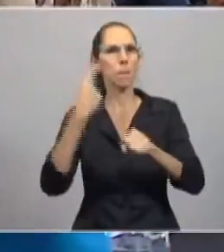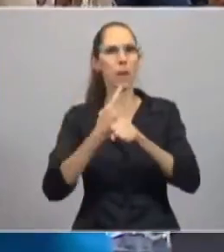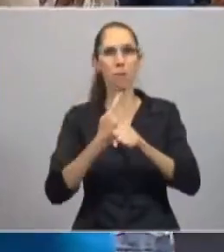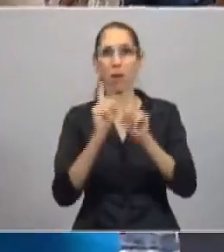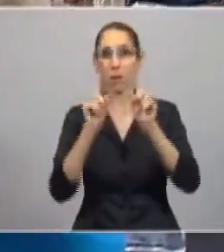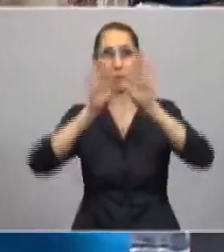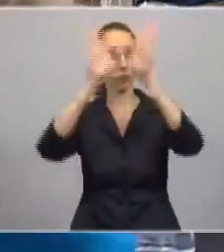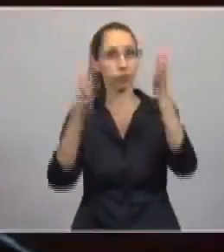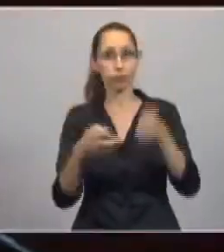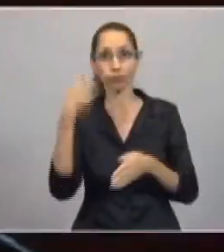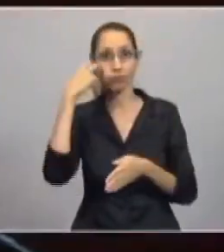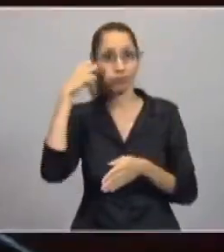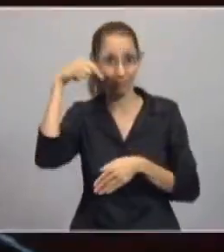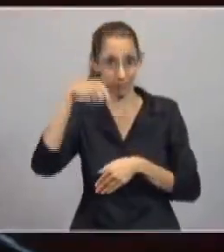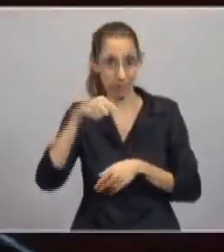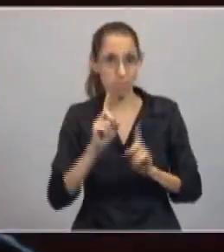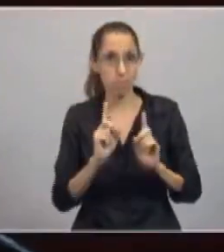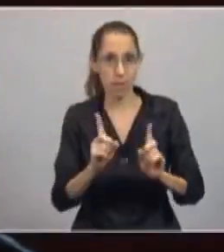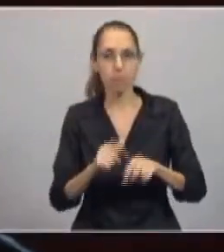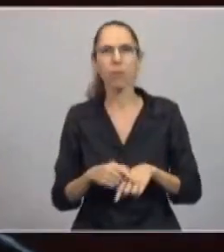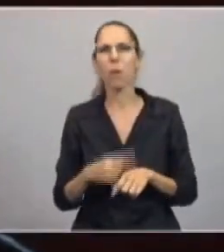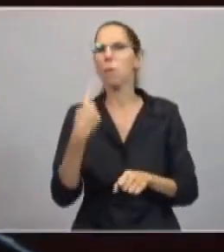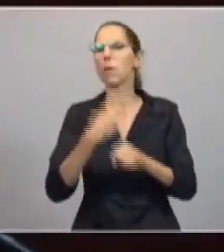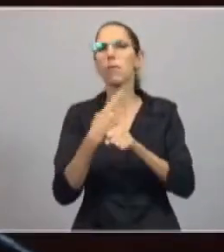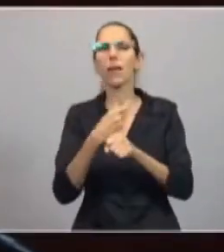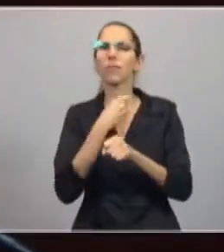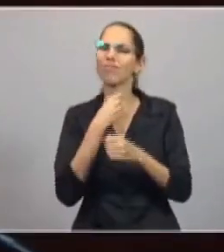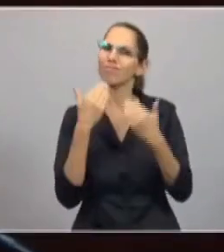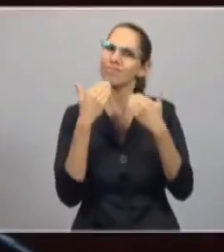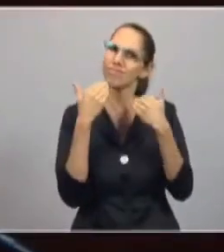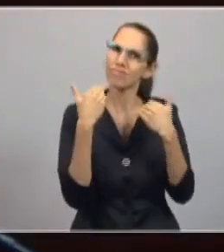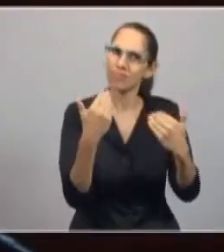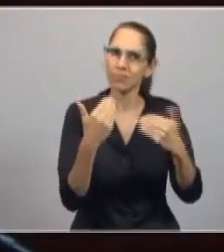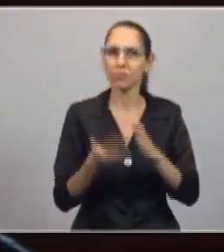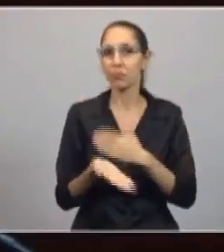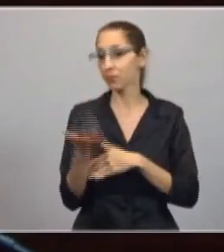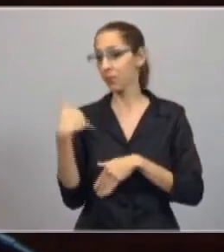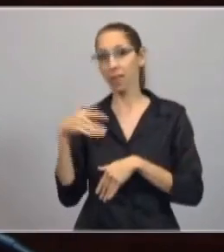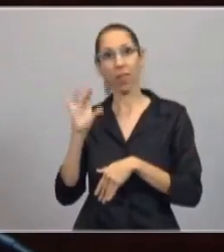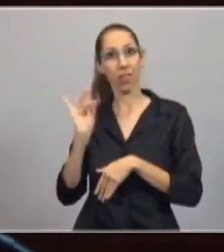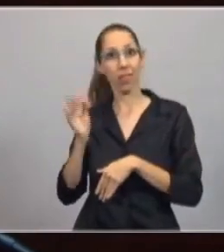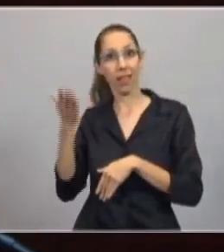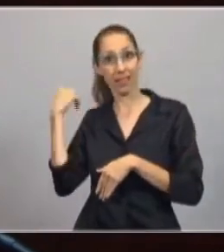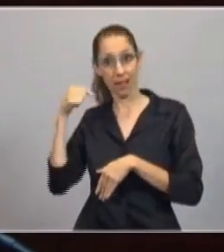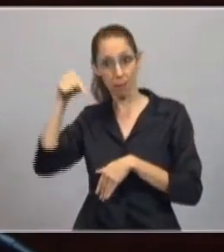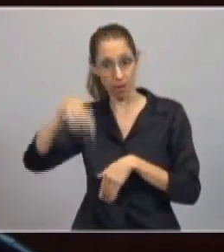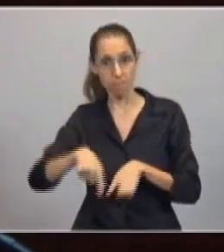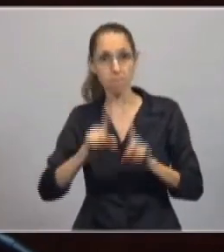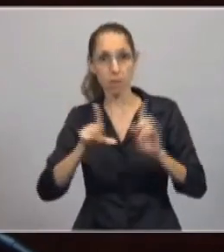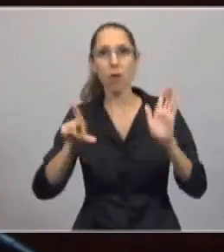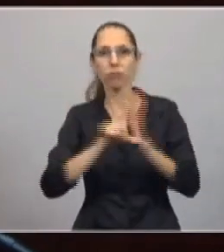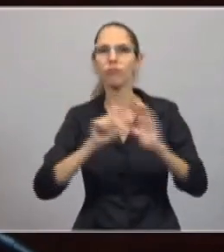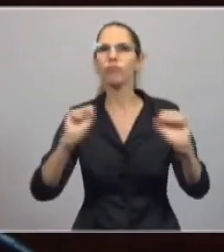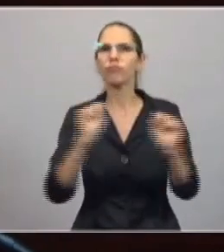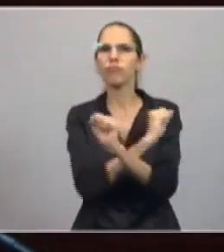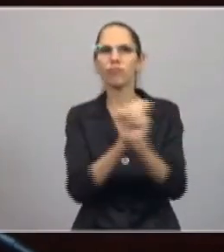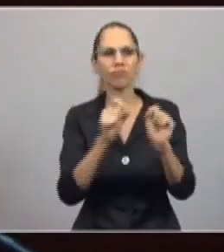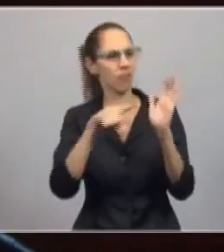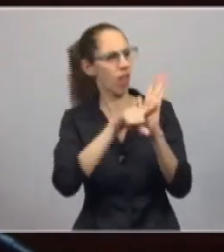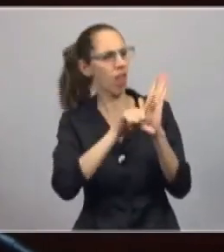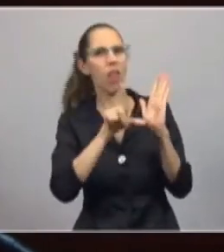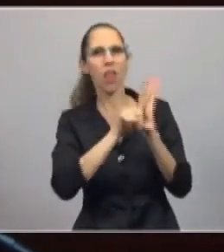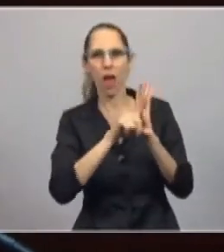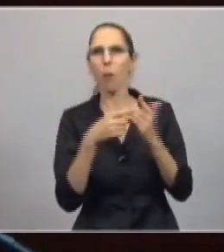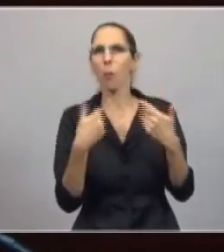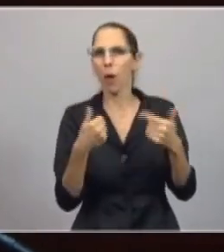legislatura, a la que quiero agradecer porque en diciembre pasado fue aprobada aquí la ley que nos autorizó el